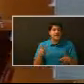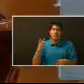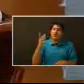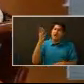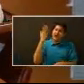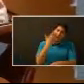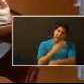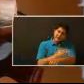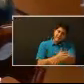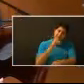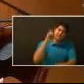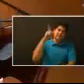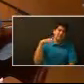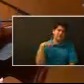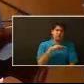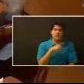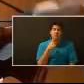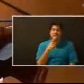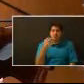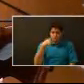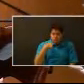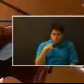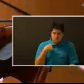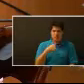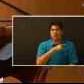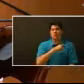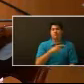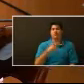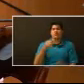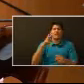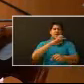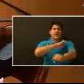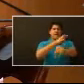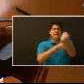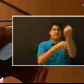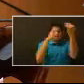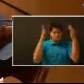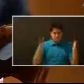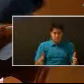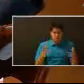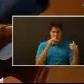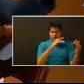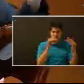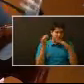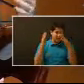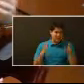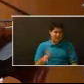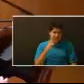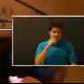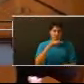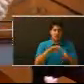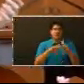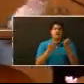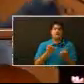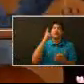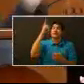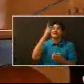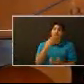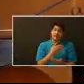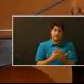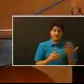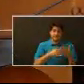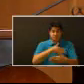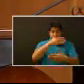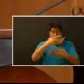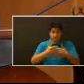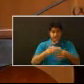dijo, yo soy el poderoso guerrero, amén. Entonces Él va delante de nosotros, así,